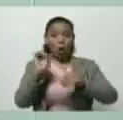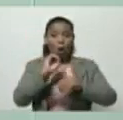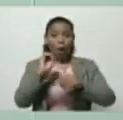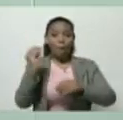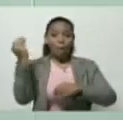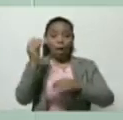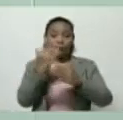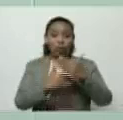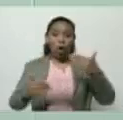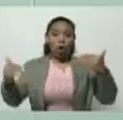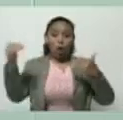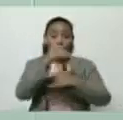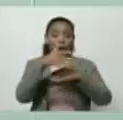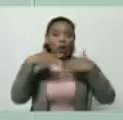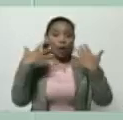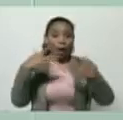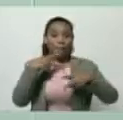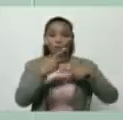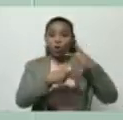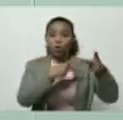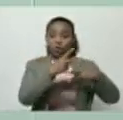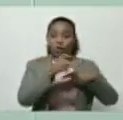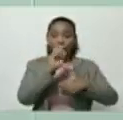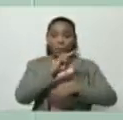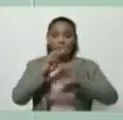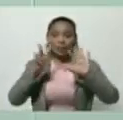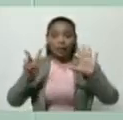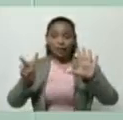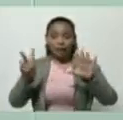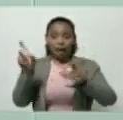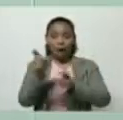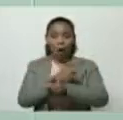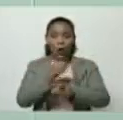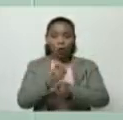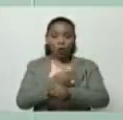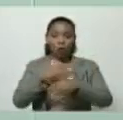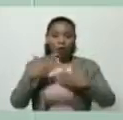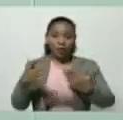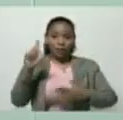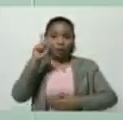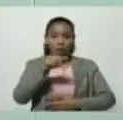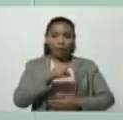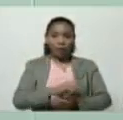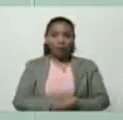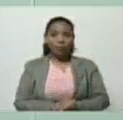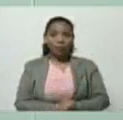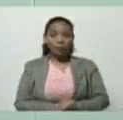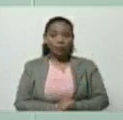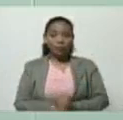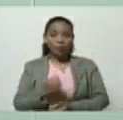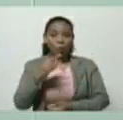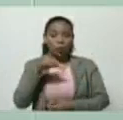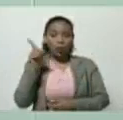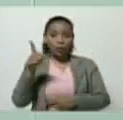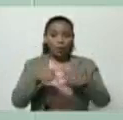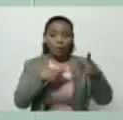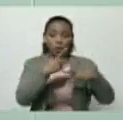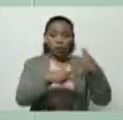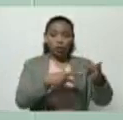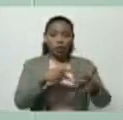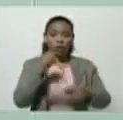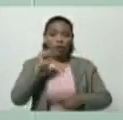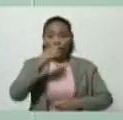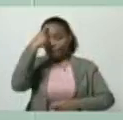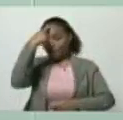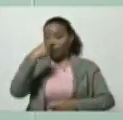aumentar para lo que es el proceso del 27 de agosto? Y también, en cuanto a ese proceso, si se